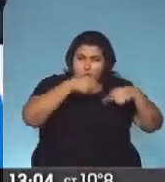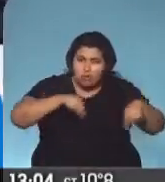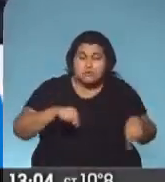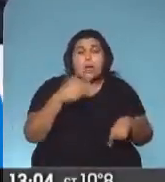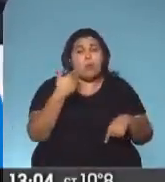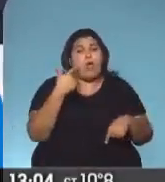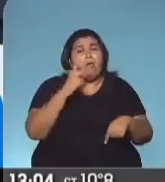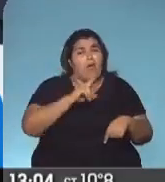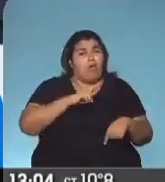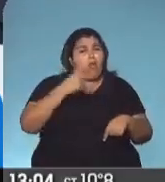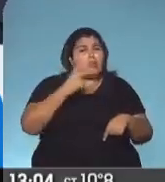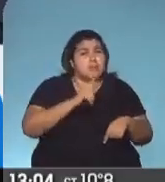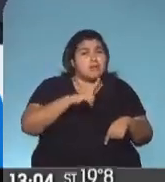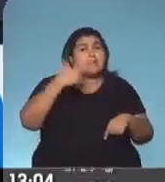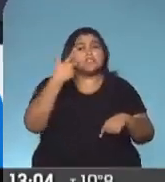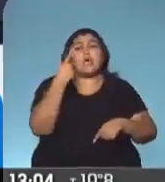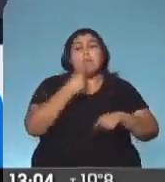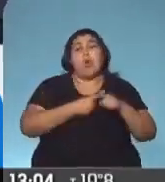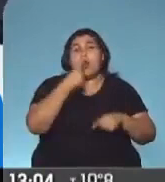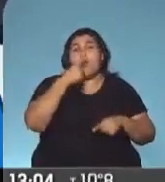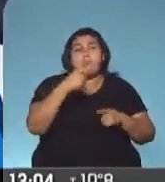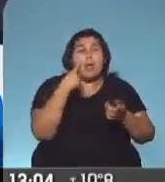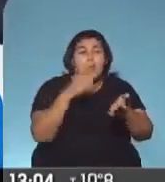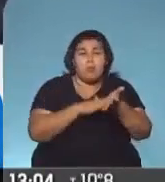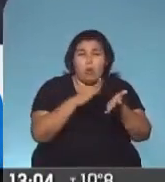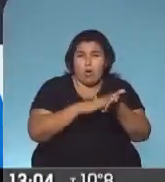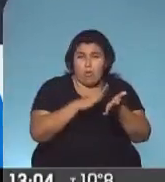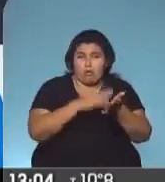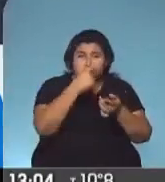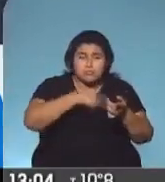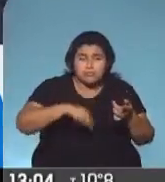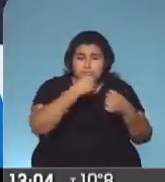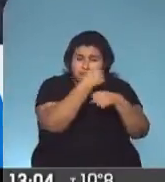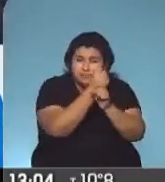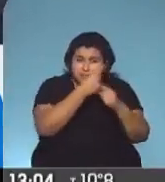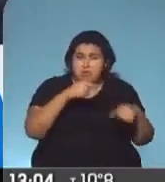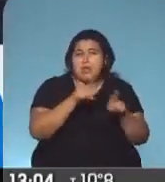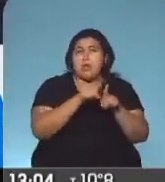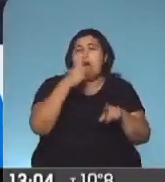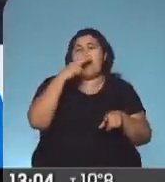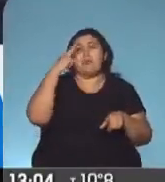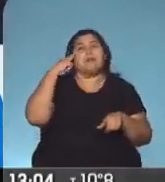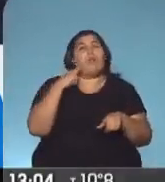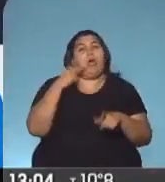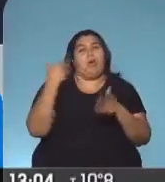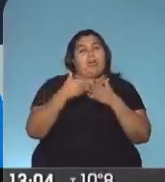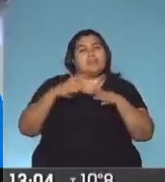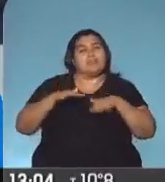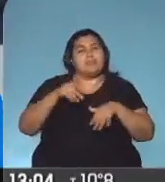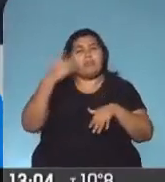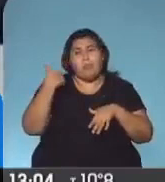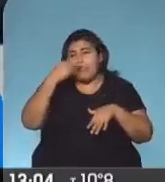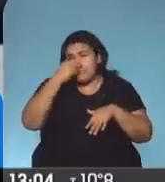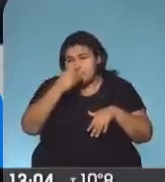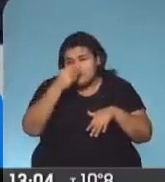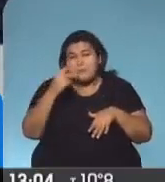pueden realizar hasta 1000 muestras por día como por ejemplo como pasó en el 2009 con la epidemia de la gripe